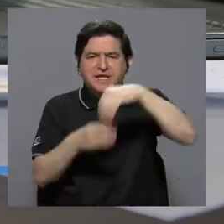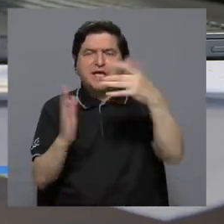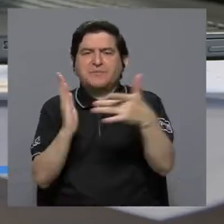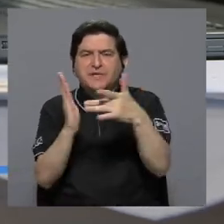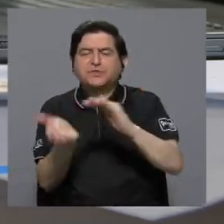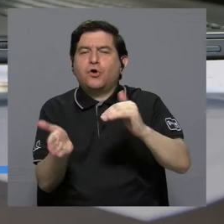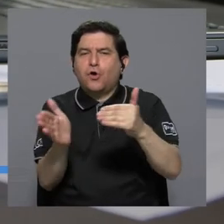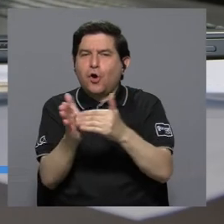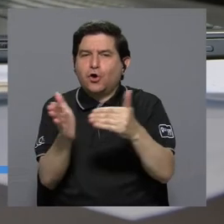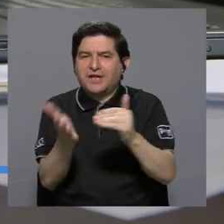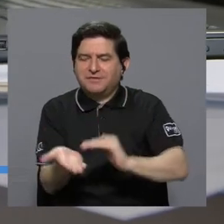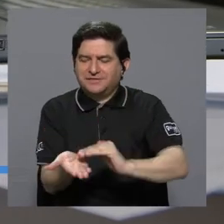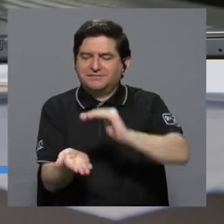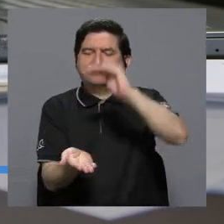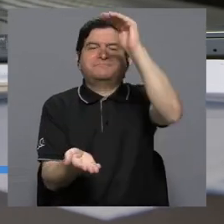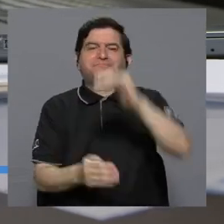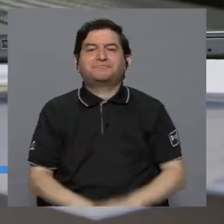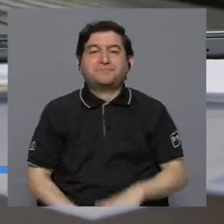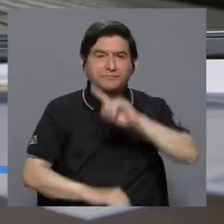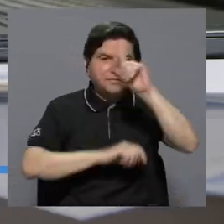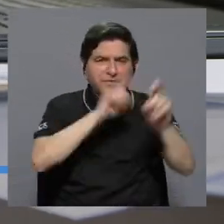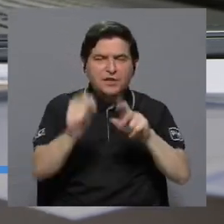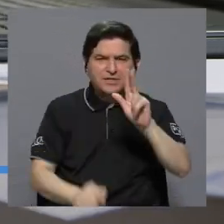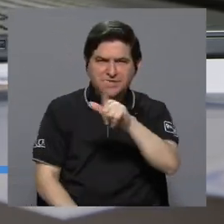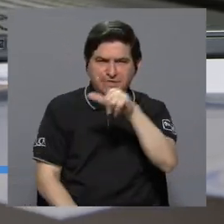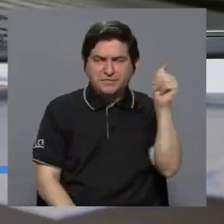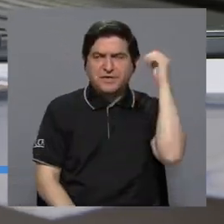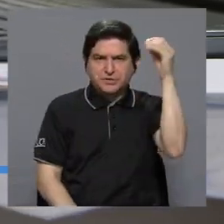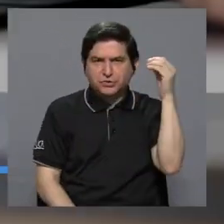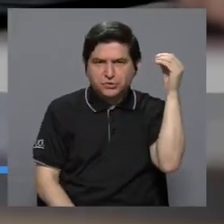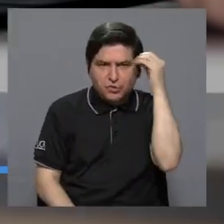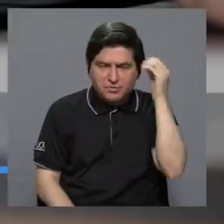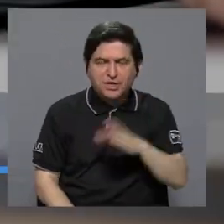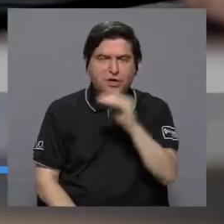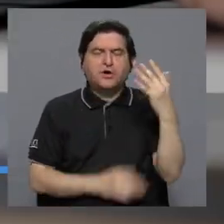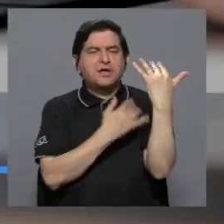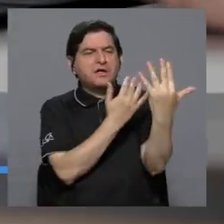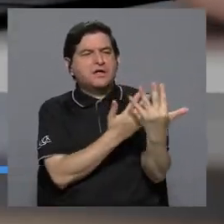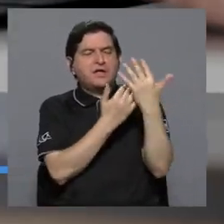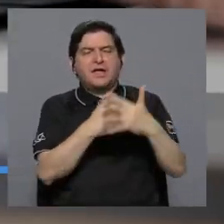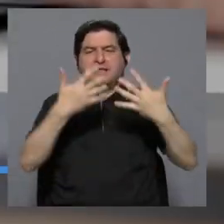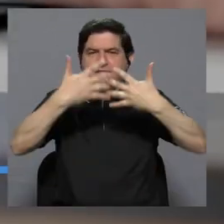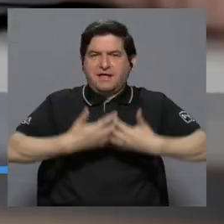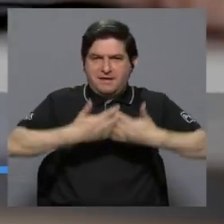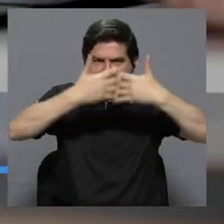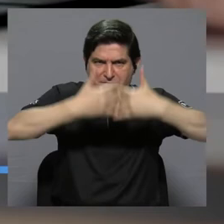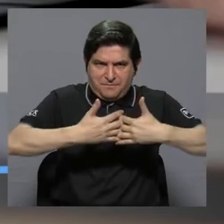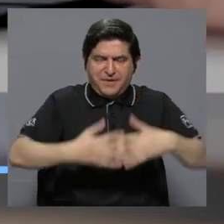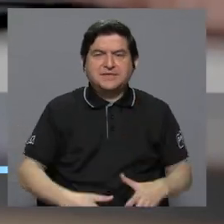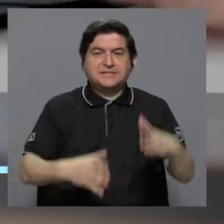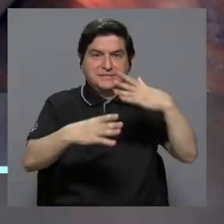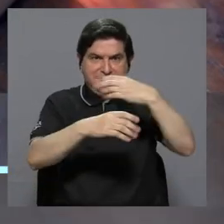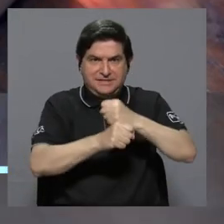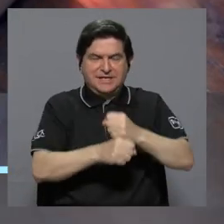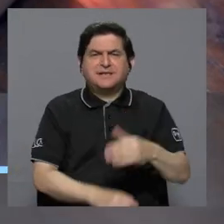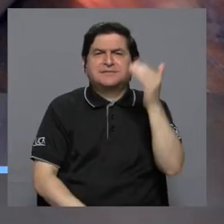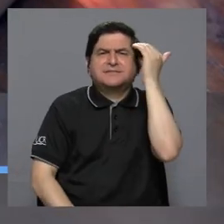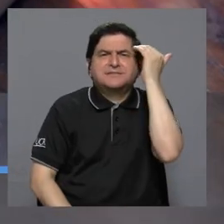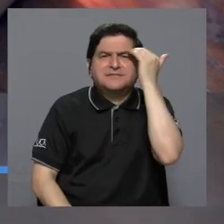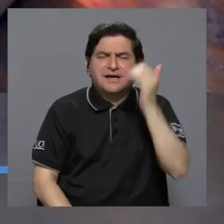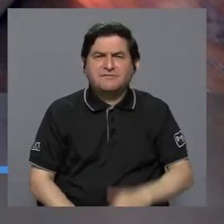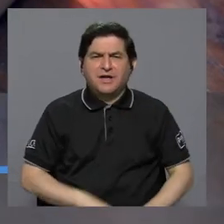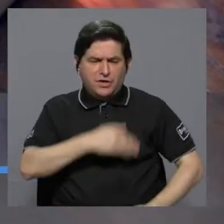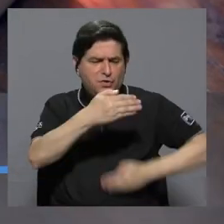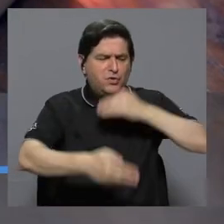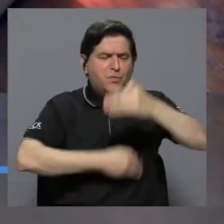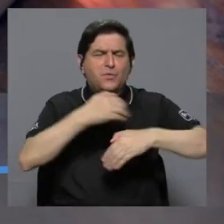vuelve a aumentar. La encuesta trimestral de opiniones y expectativas empresariales se realiza para conocer la